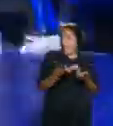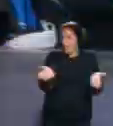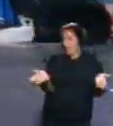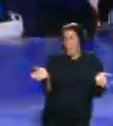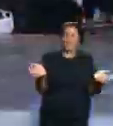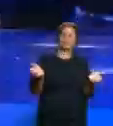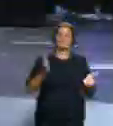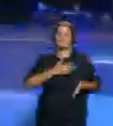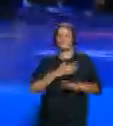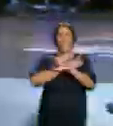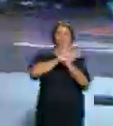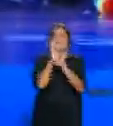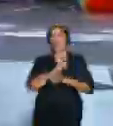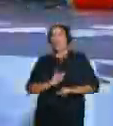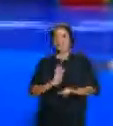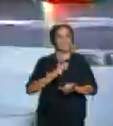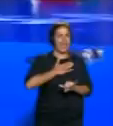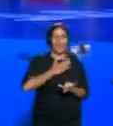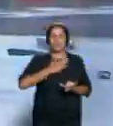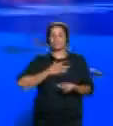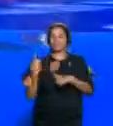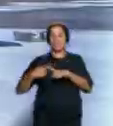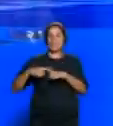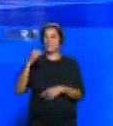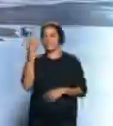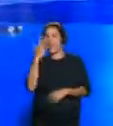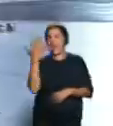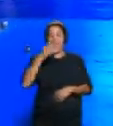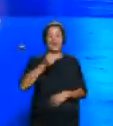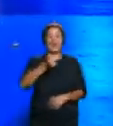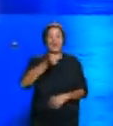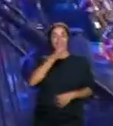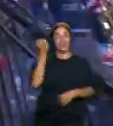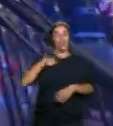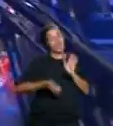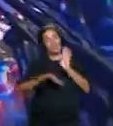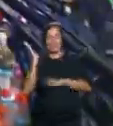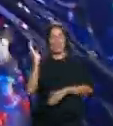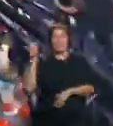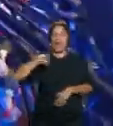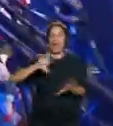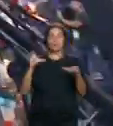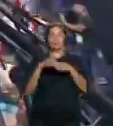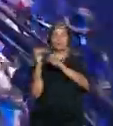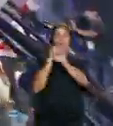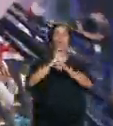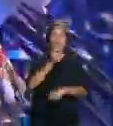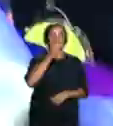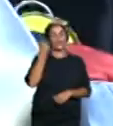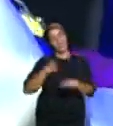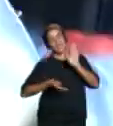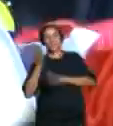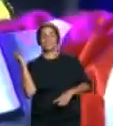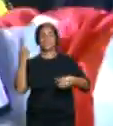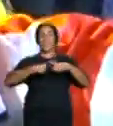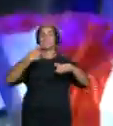Mi felicidad. Santa Cruz en carnaval. La Sonora ya se va. La Sonora ya se va.